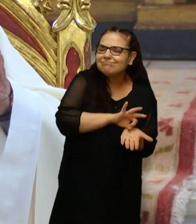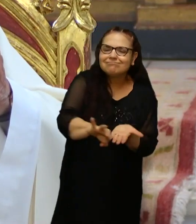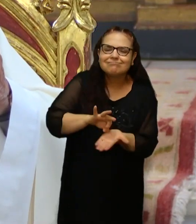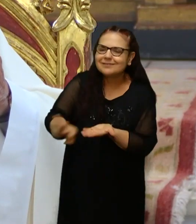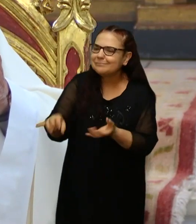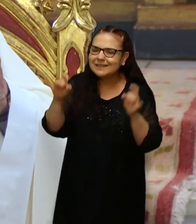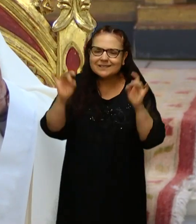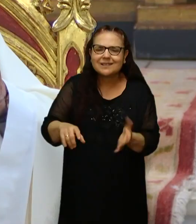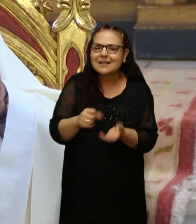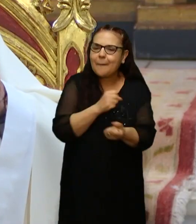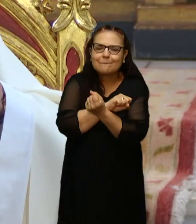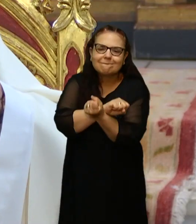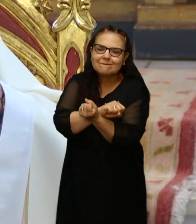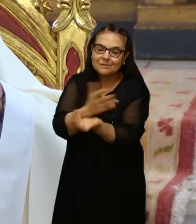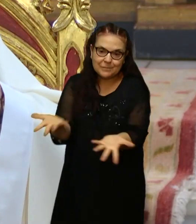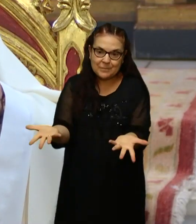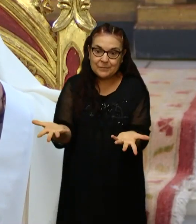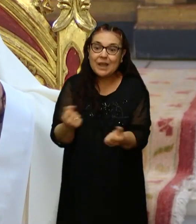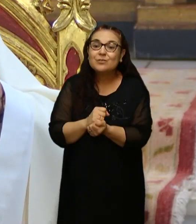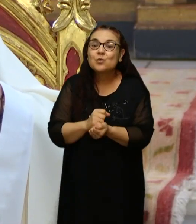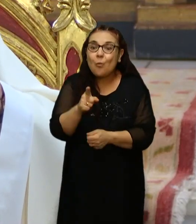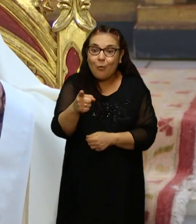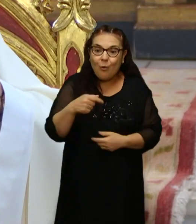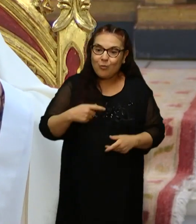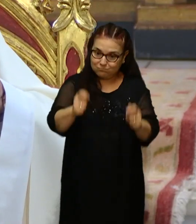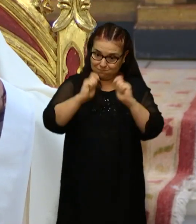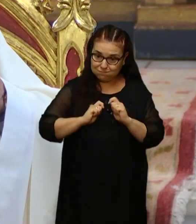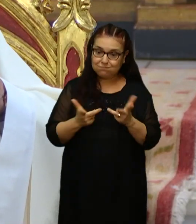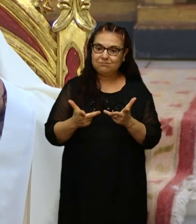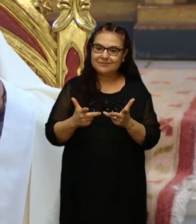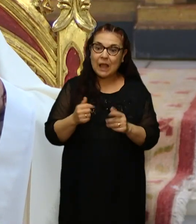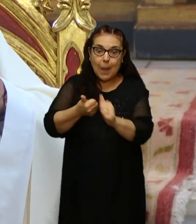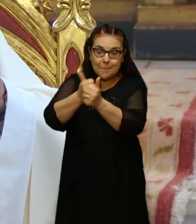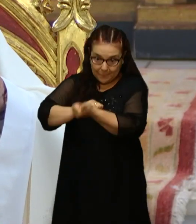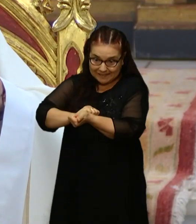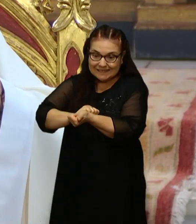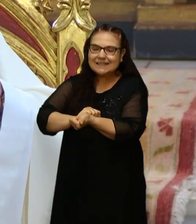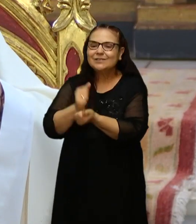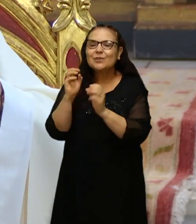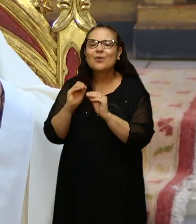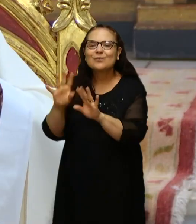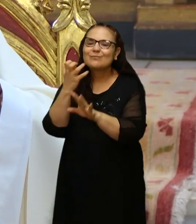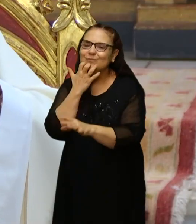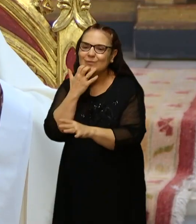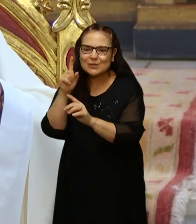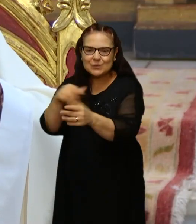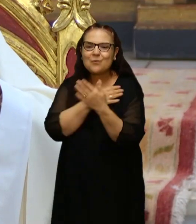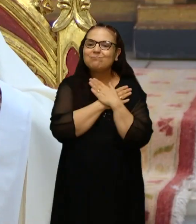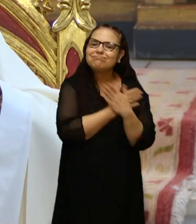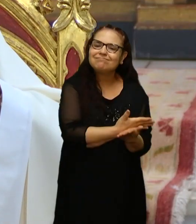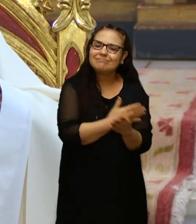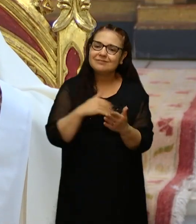como humilde esclava. Concédenos que, imitando el ejemplo de su caridad, podamos llegar a